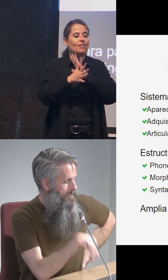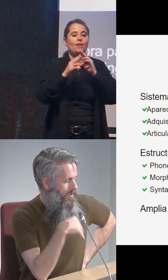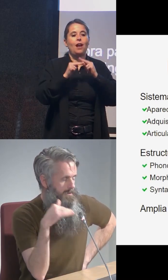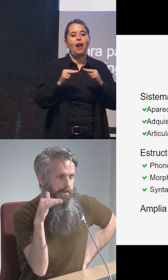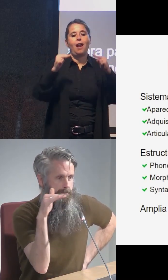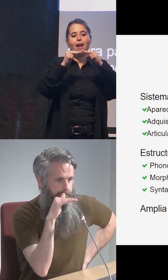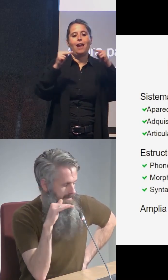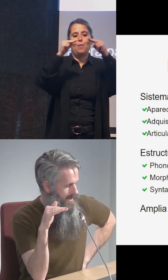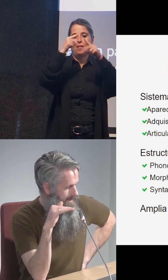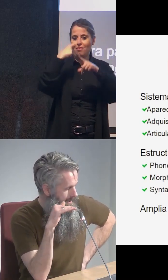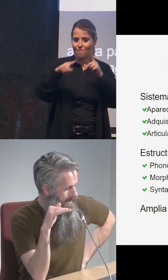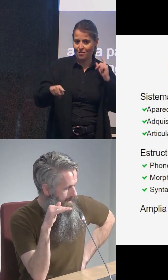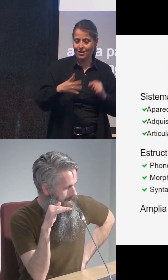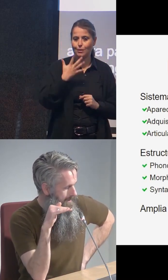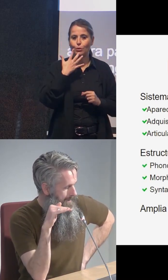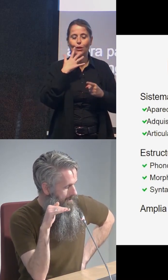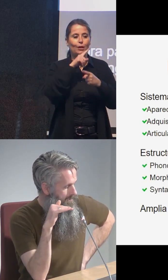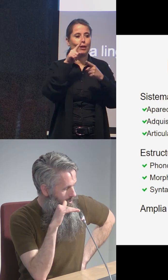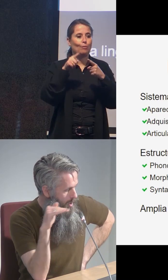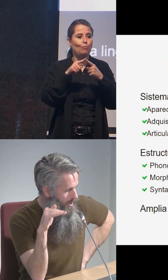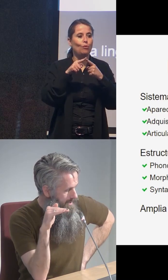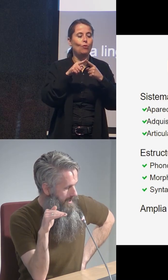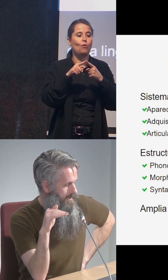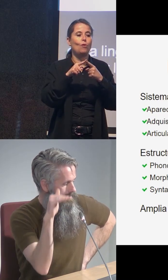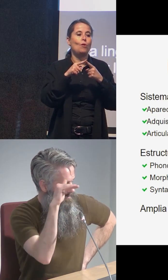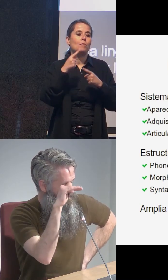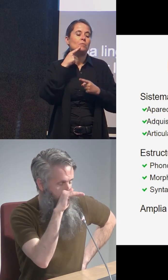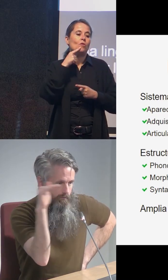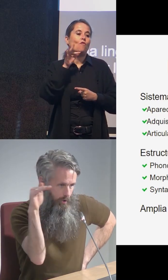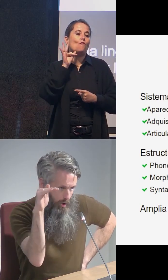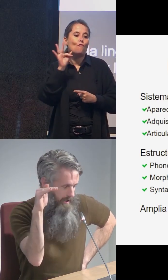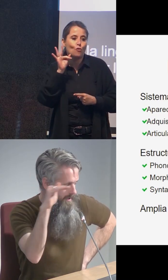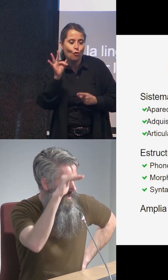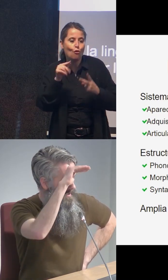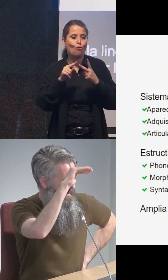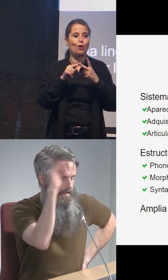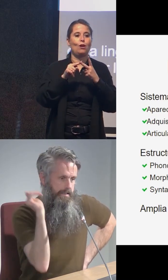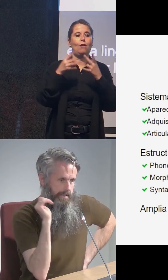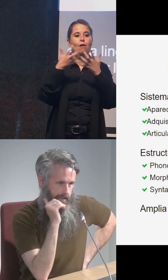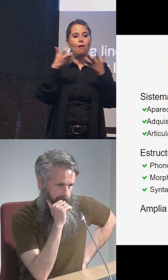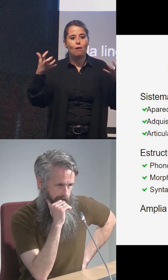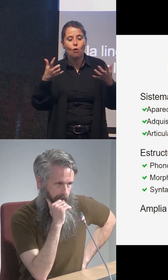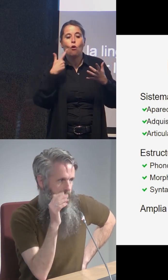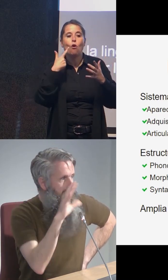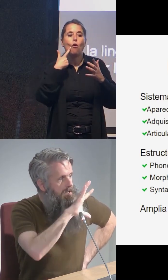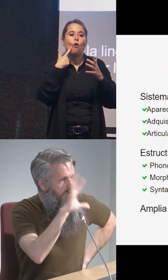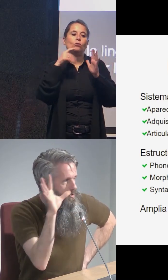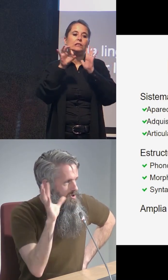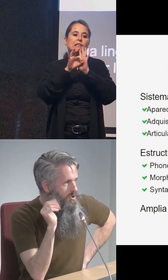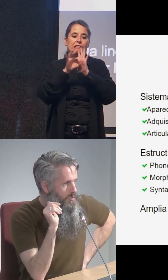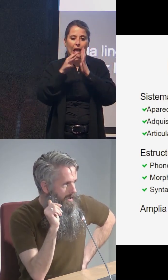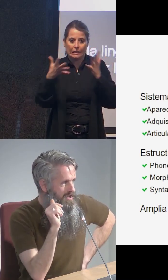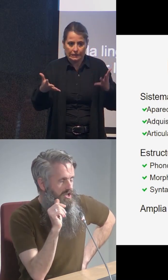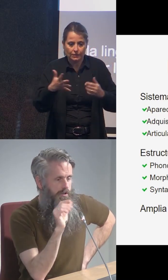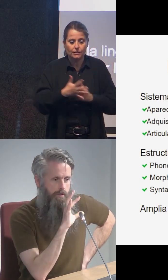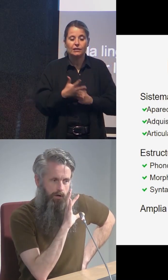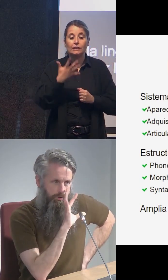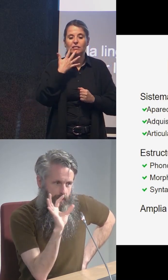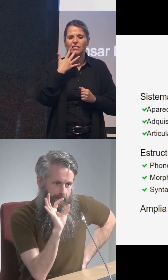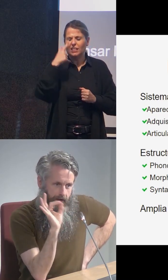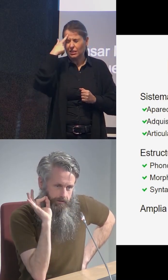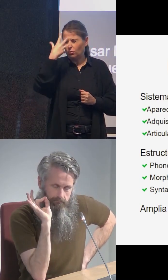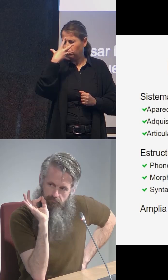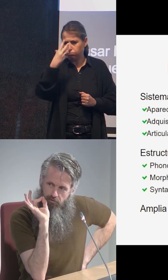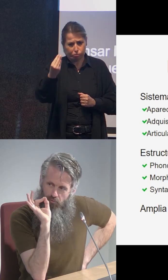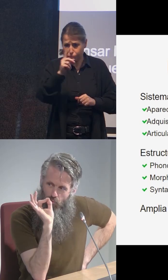niveles. Podemos pensar en la nivel fonológica, morfológica y sintáctica. Si todo esto os suena a chino,